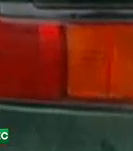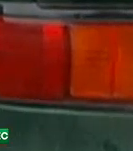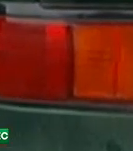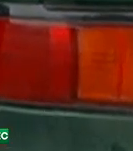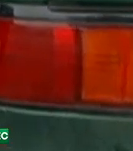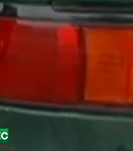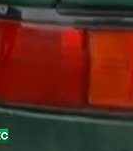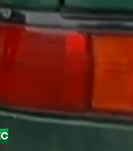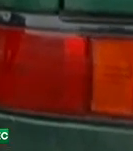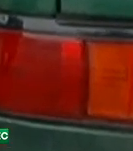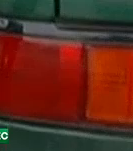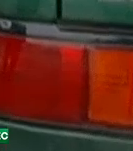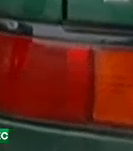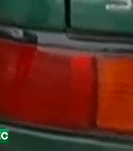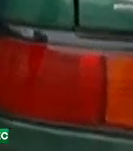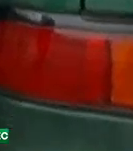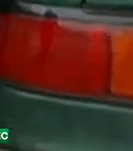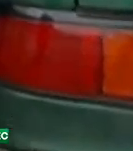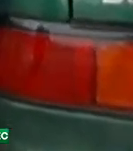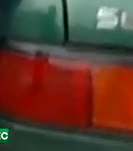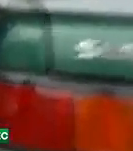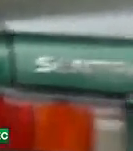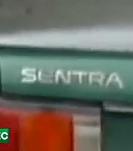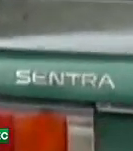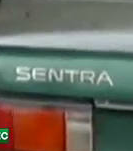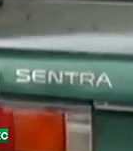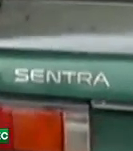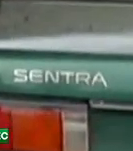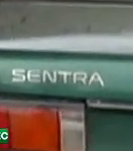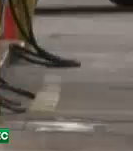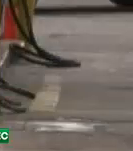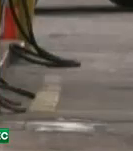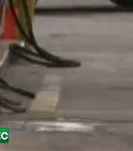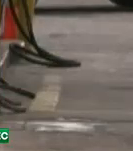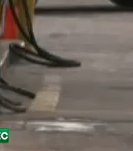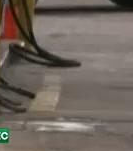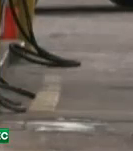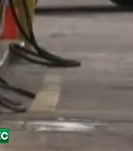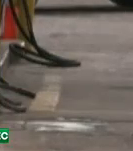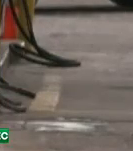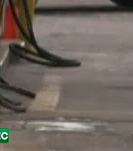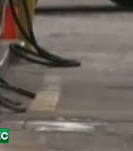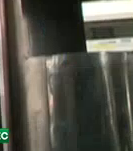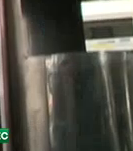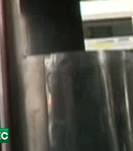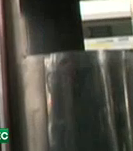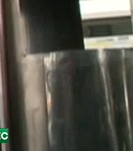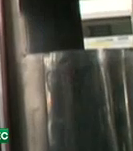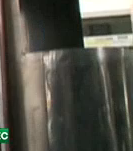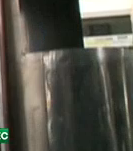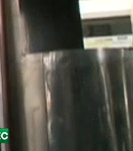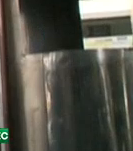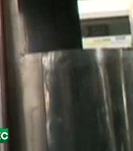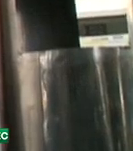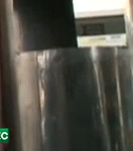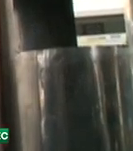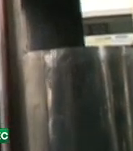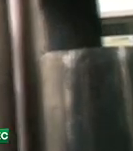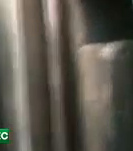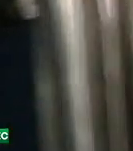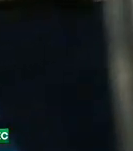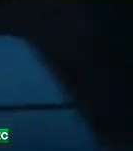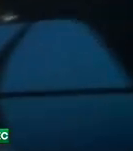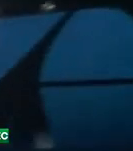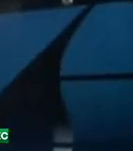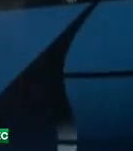Igual mecanismo de banda se aplicará para el diésel, que en el momento subsidiado cuesta $1.04. Aquí dependerá la estrategia de